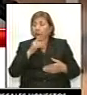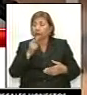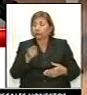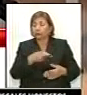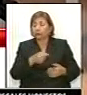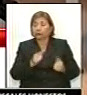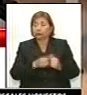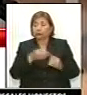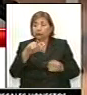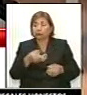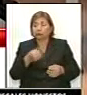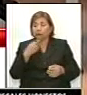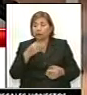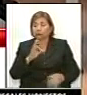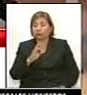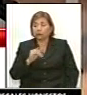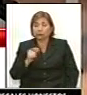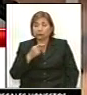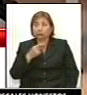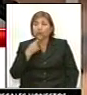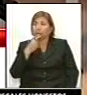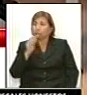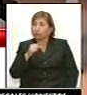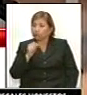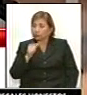a confirmarle que Figari sí